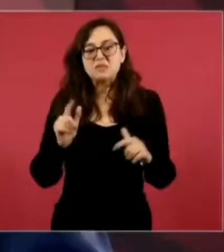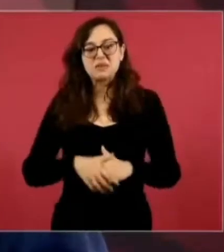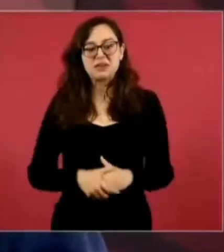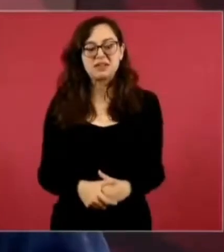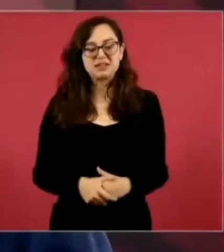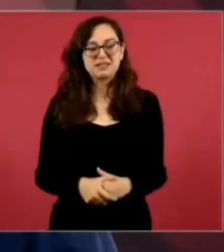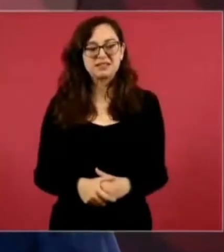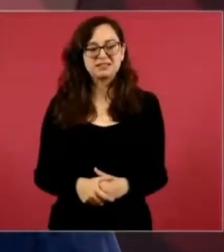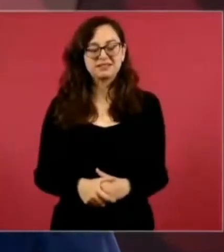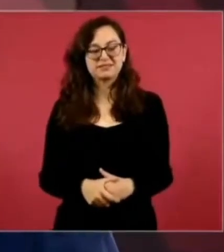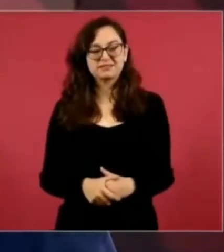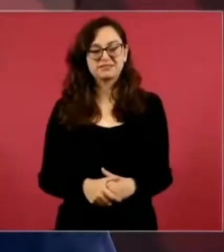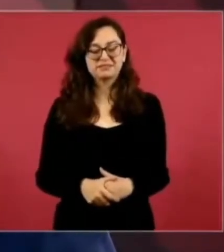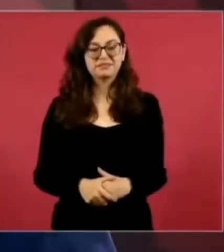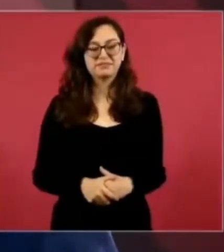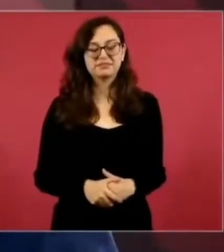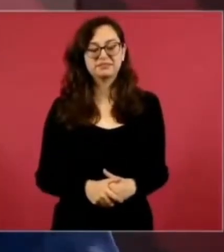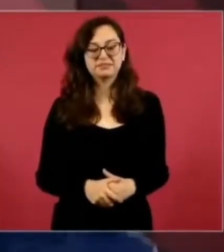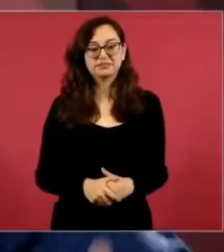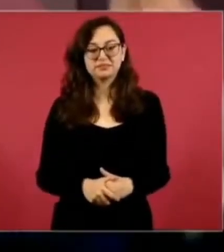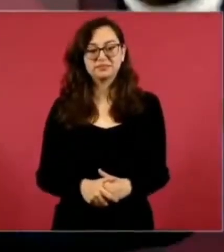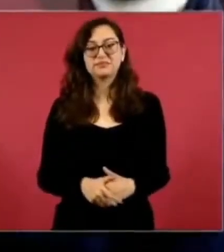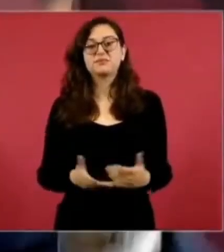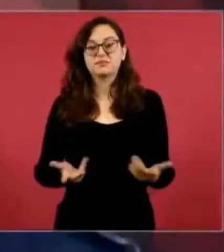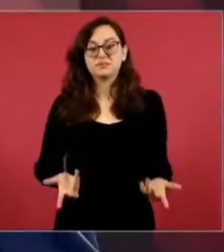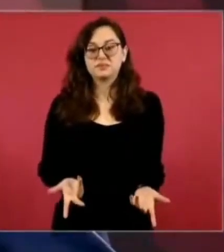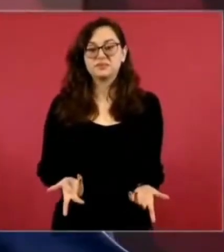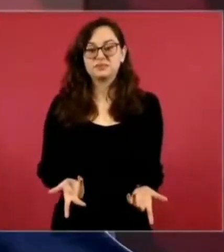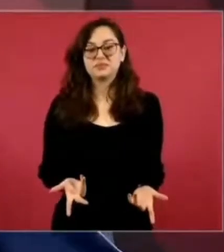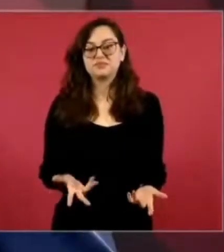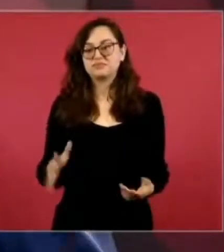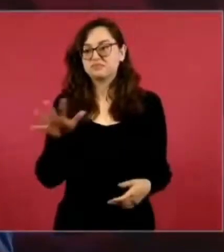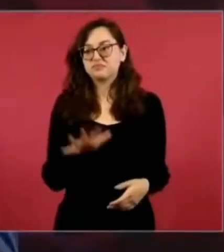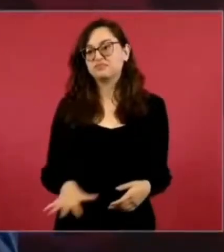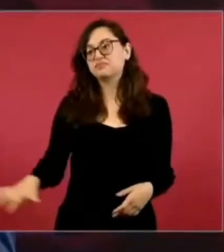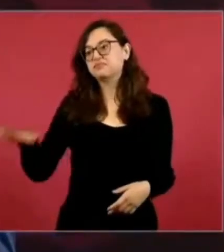robar a sus anchas. Tenían que negarnos.